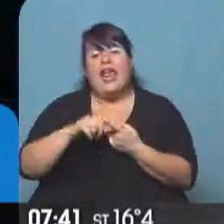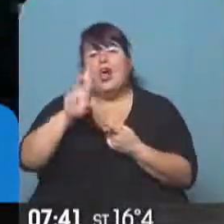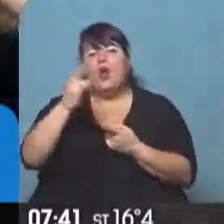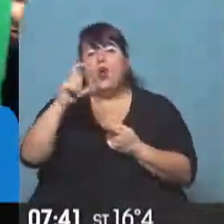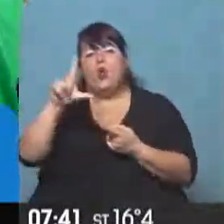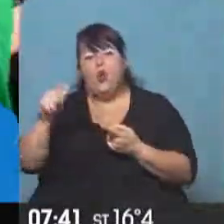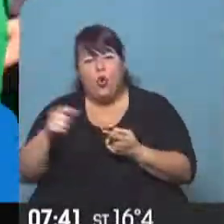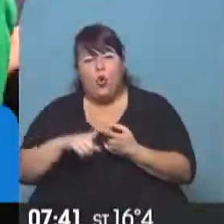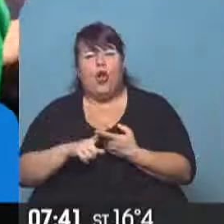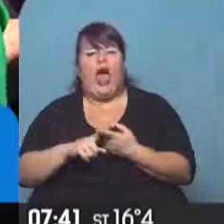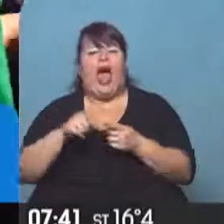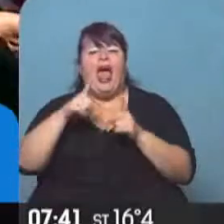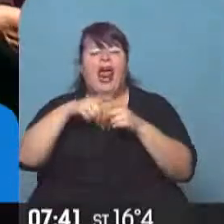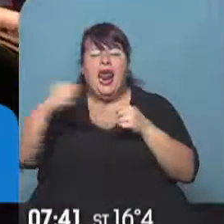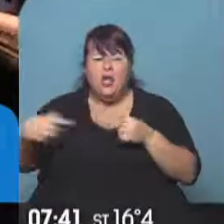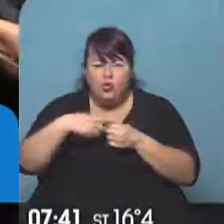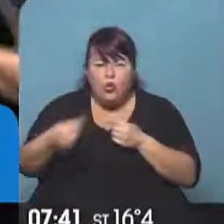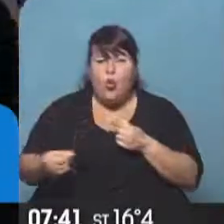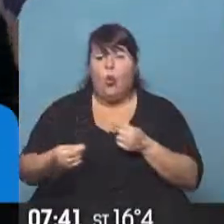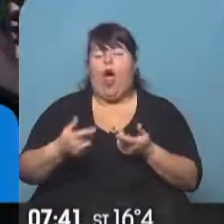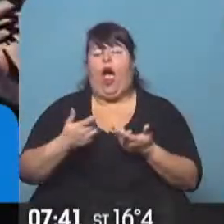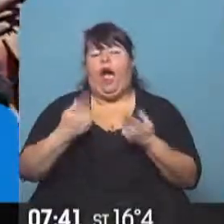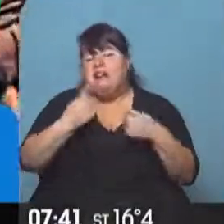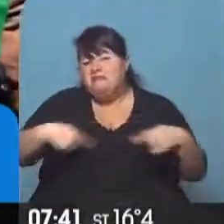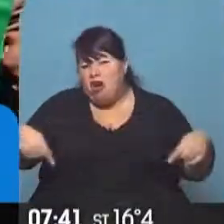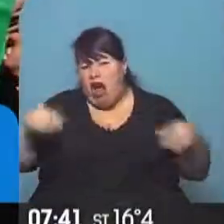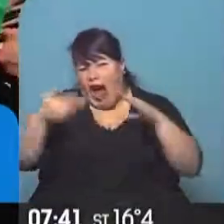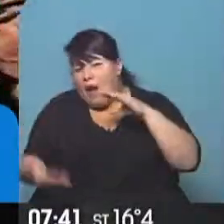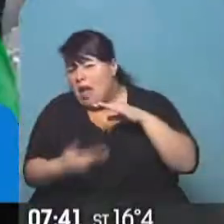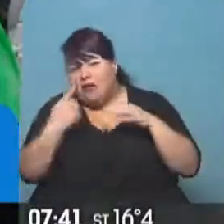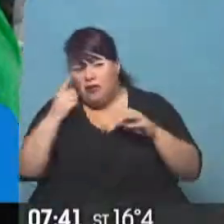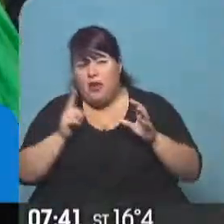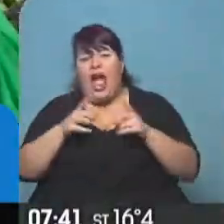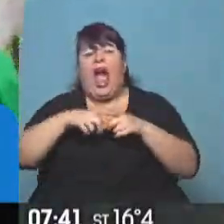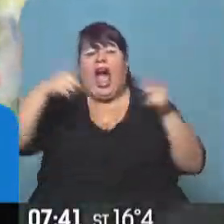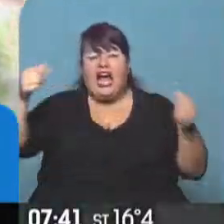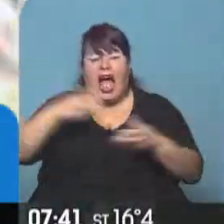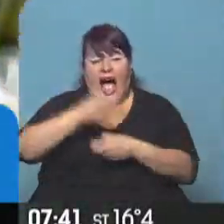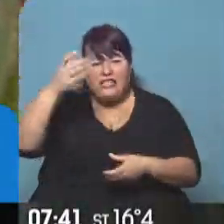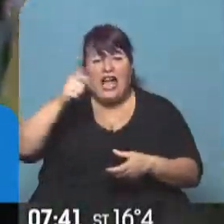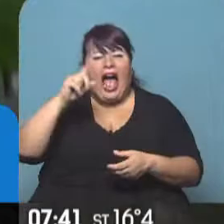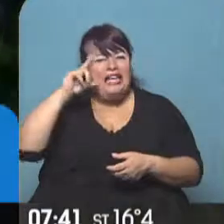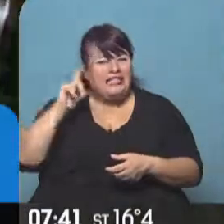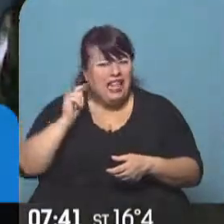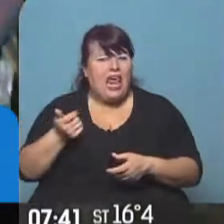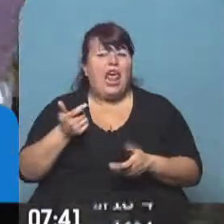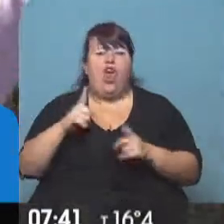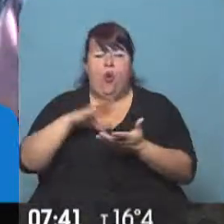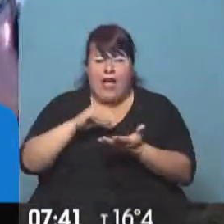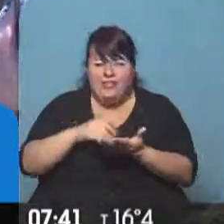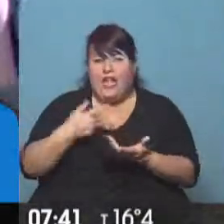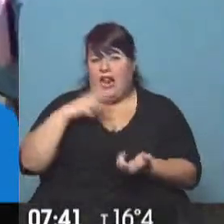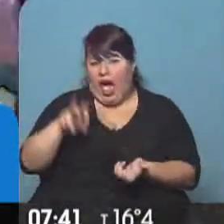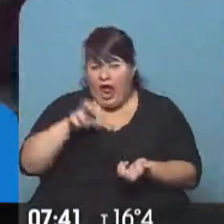rúcula, lechuga y algunas cosas más de abajo, acelga, todo eso. Que no tienen tierra que